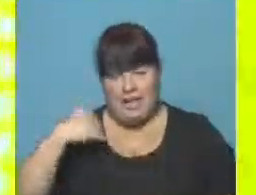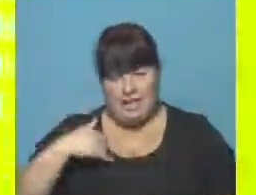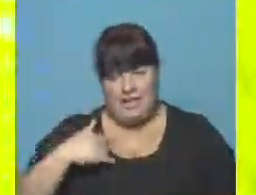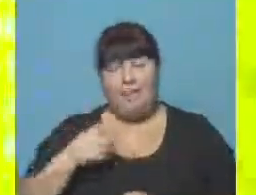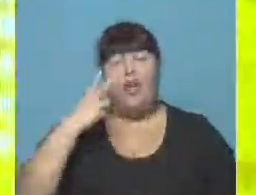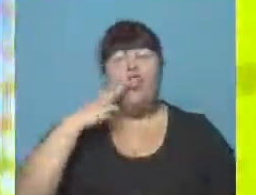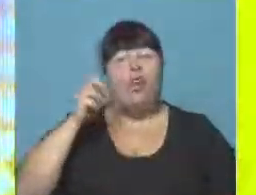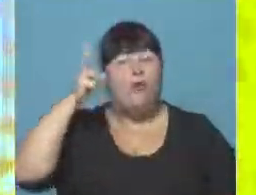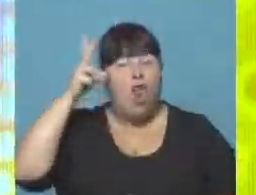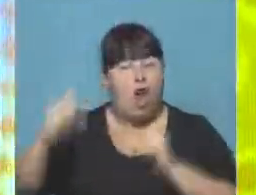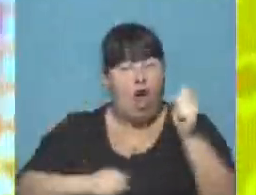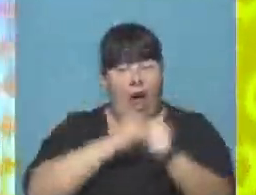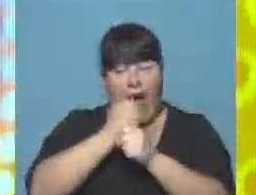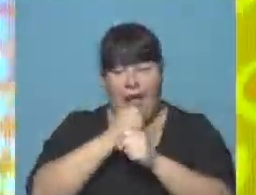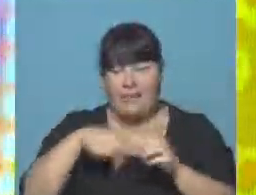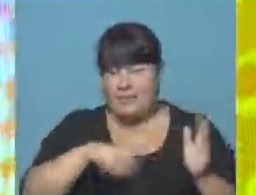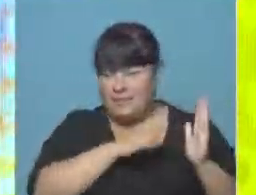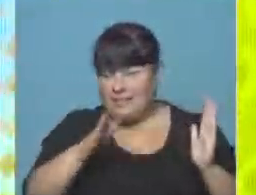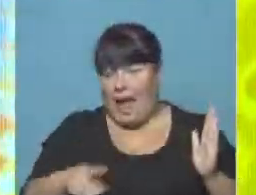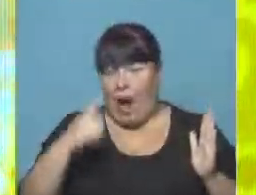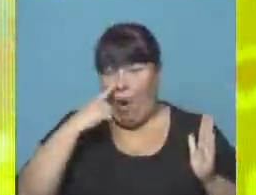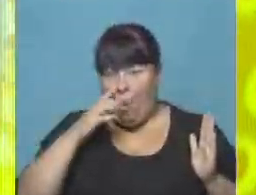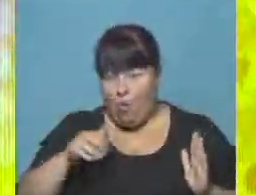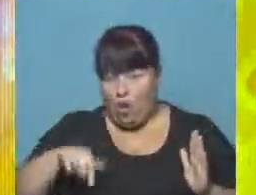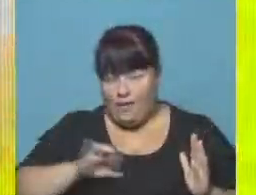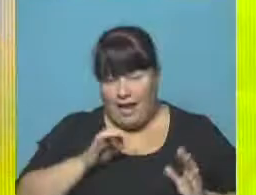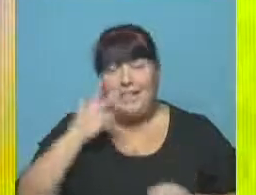desde 2008 hasta el primer semestre de este año,